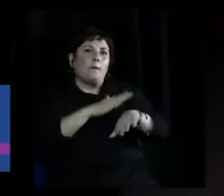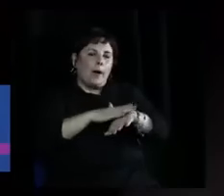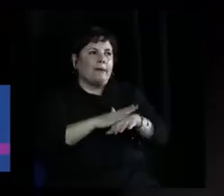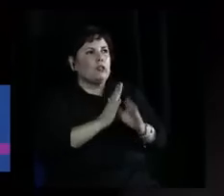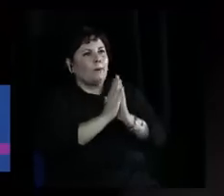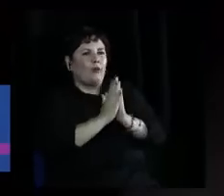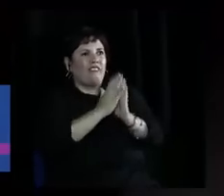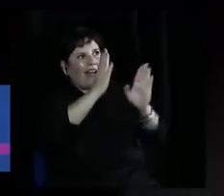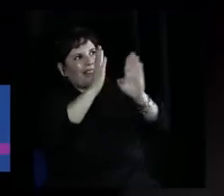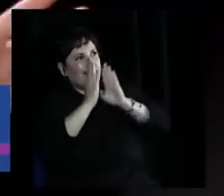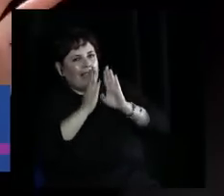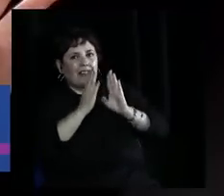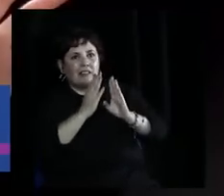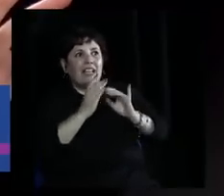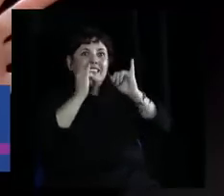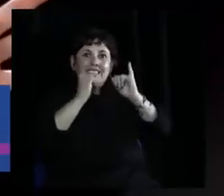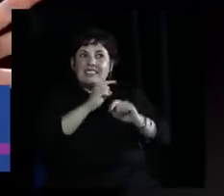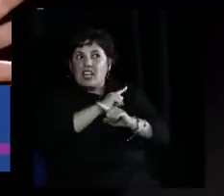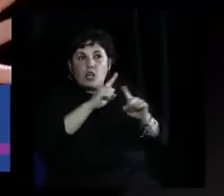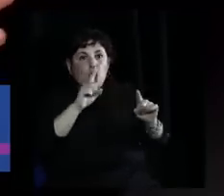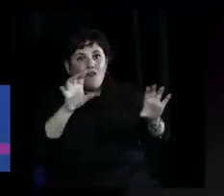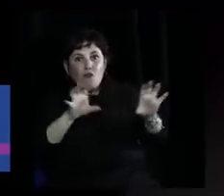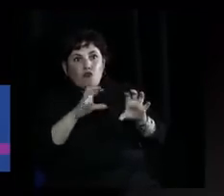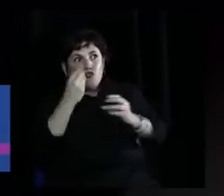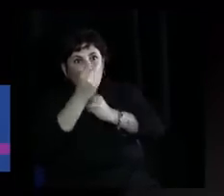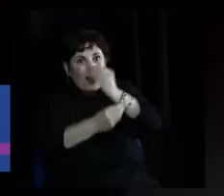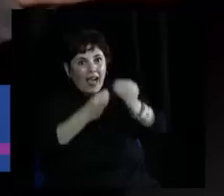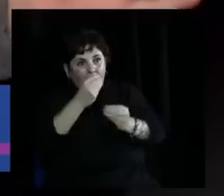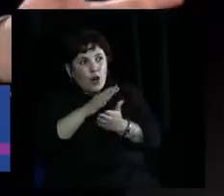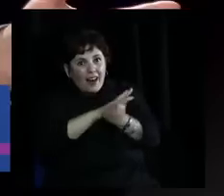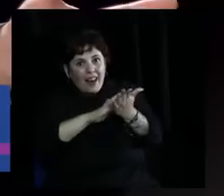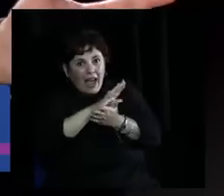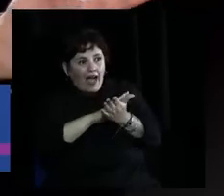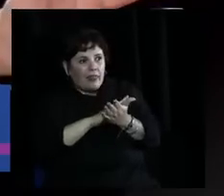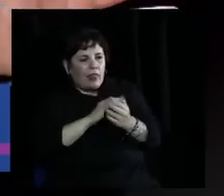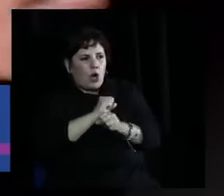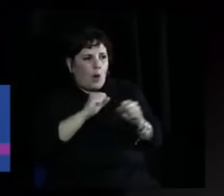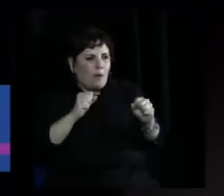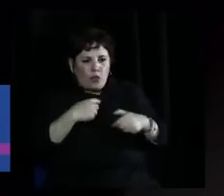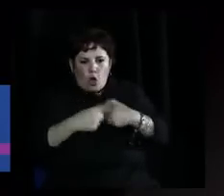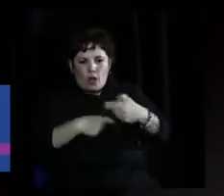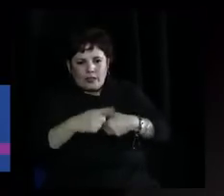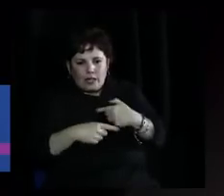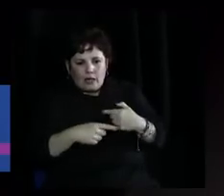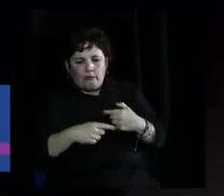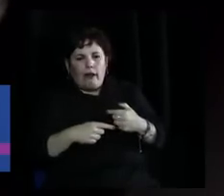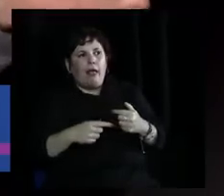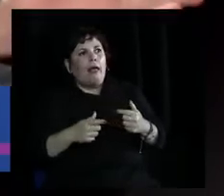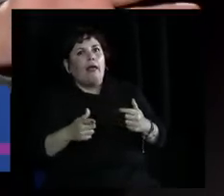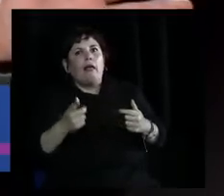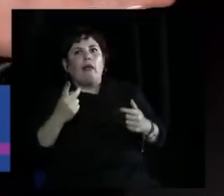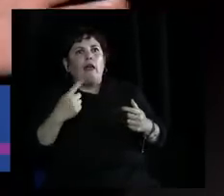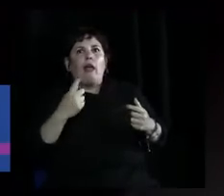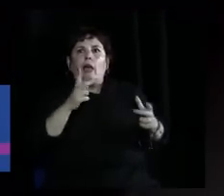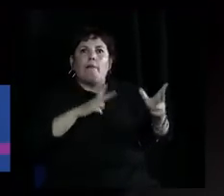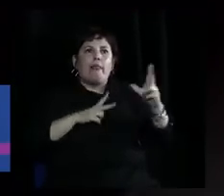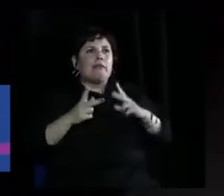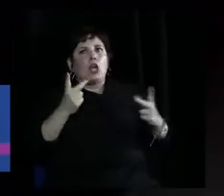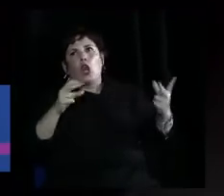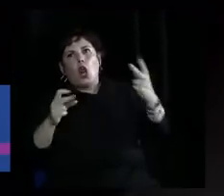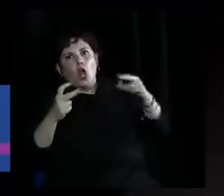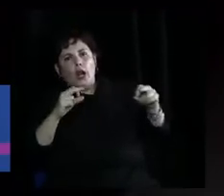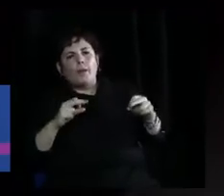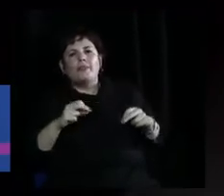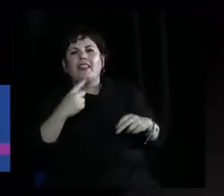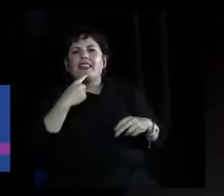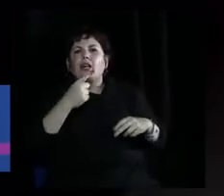acá realmente, si no ingresa personal a la UTE, no puedo mantener la pauta. Todo el mundo me dice que no, de alguna manera. Este